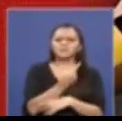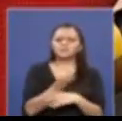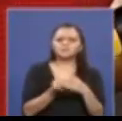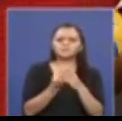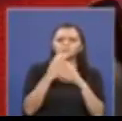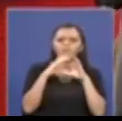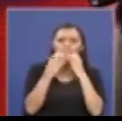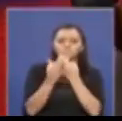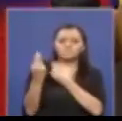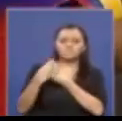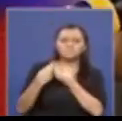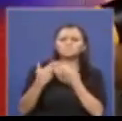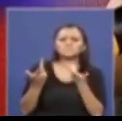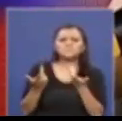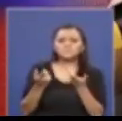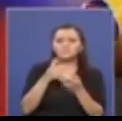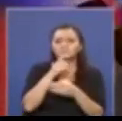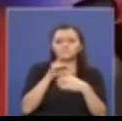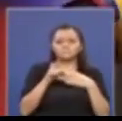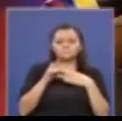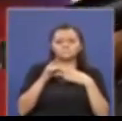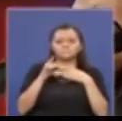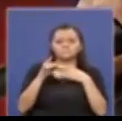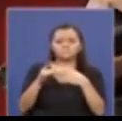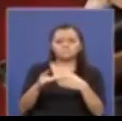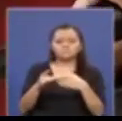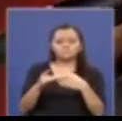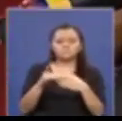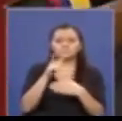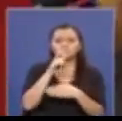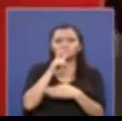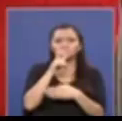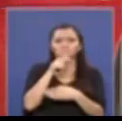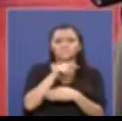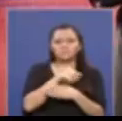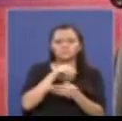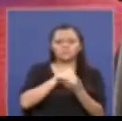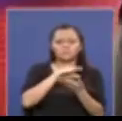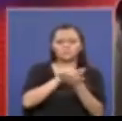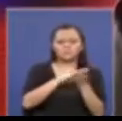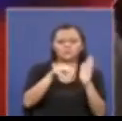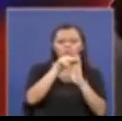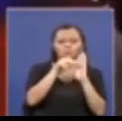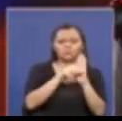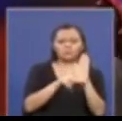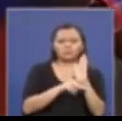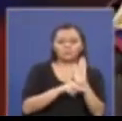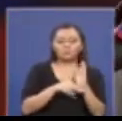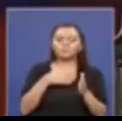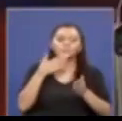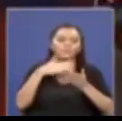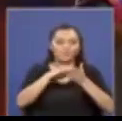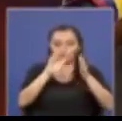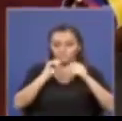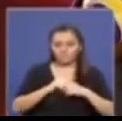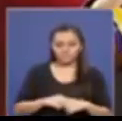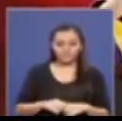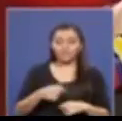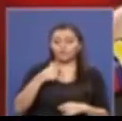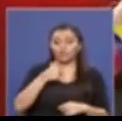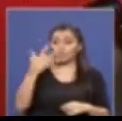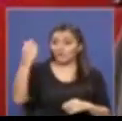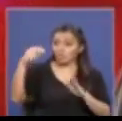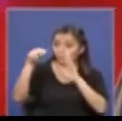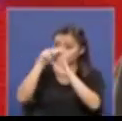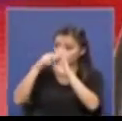la comisión participaba, la dirigía el sector a la cual se le iba a poner la norma técnica. Es decir, si se quería poner una